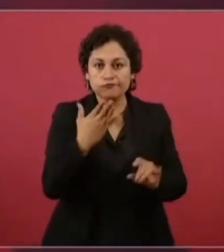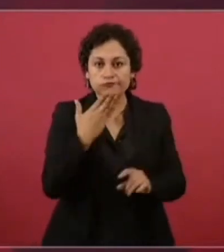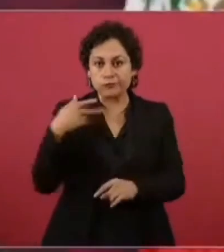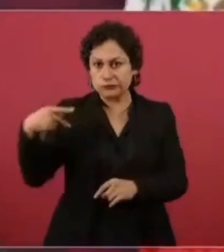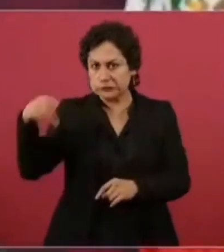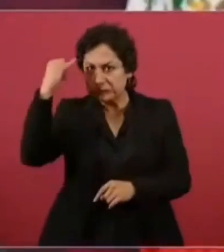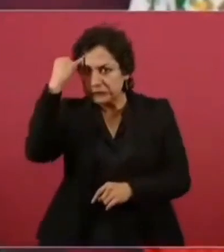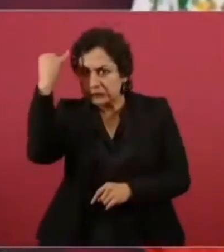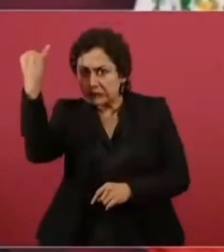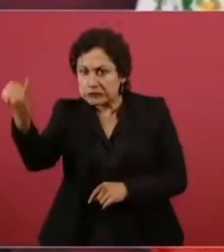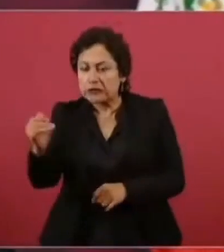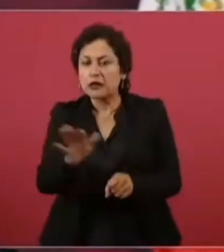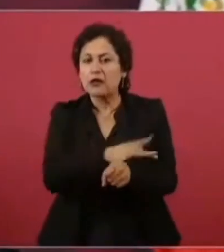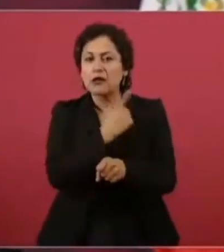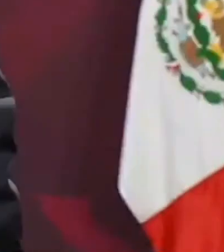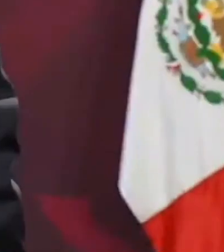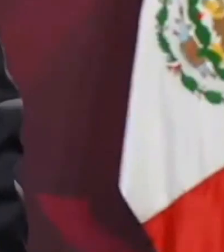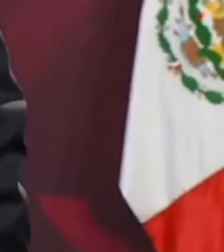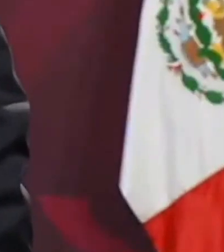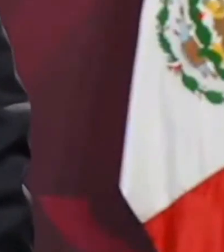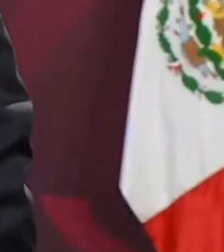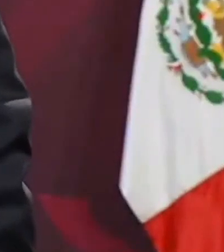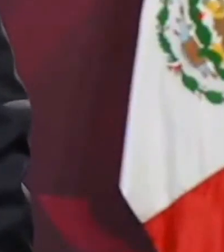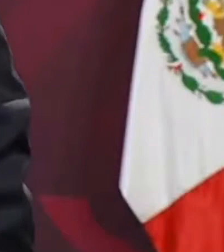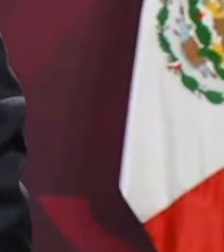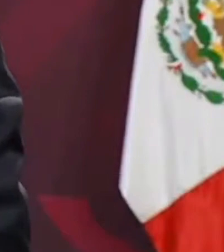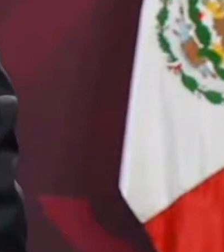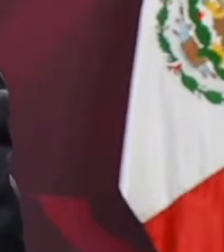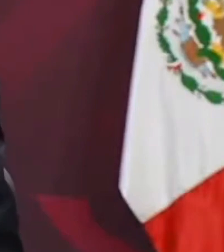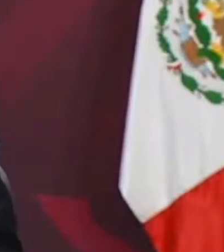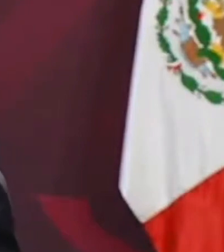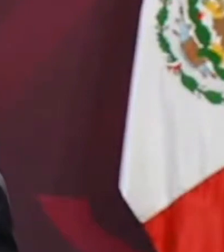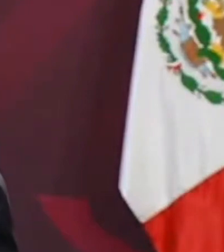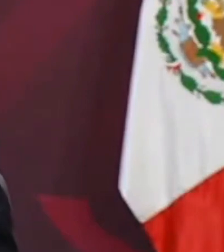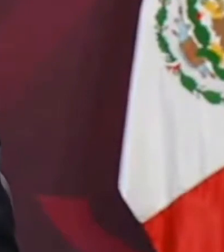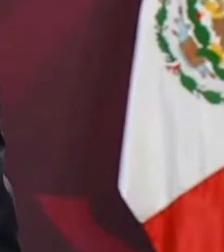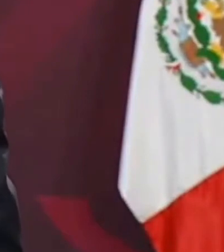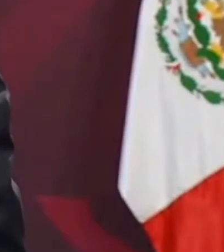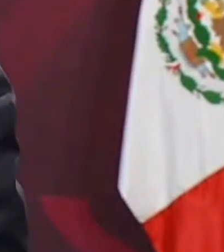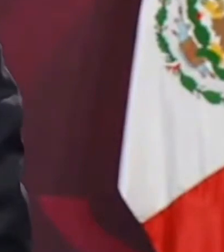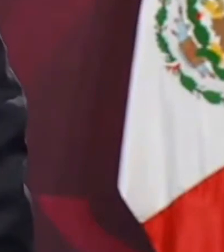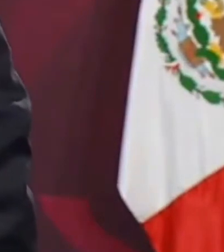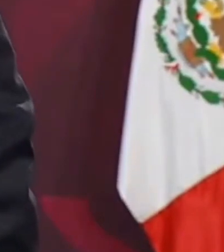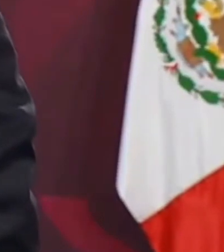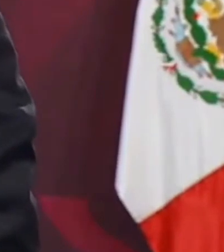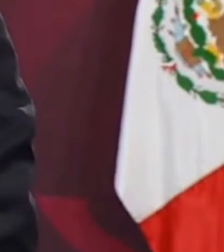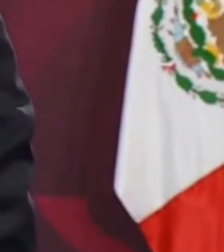no se endeudó al país. Nada de eso es cierto.